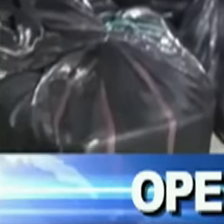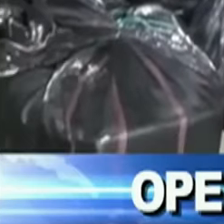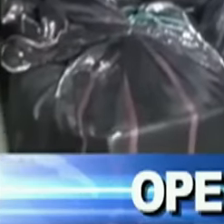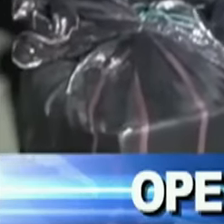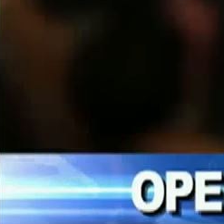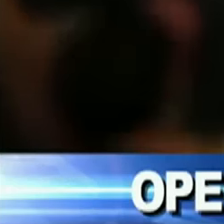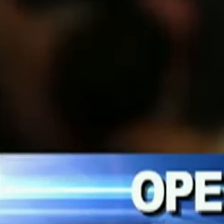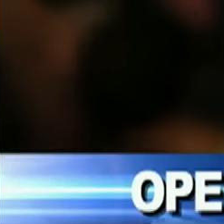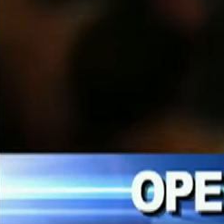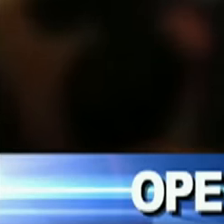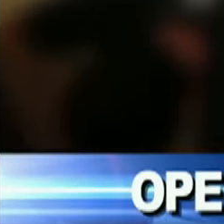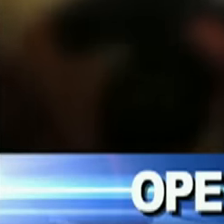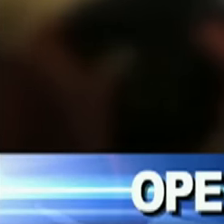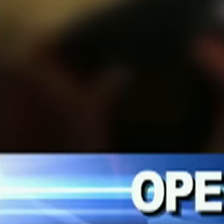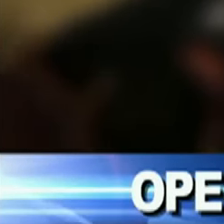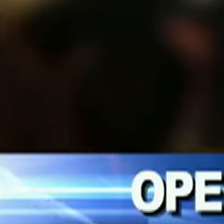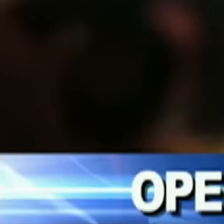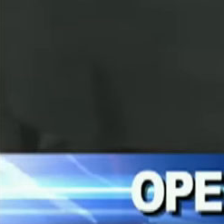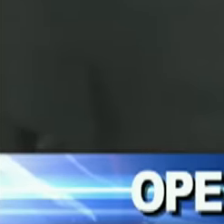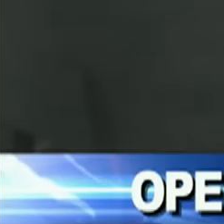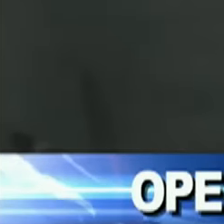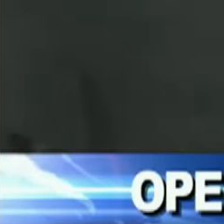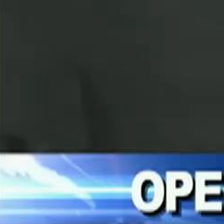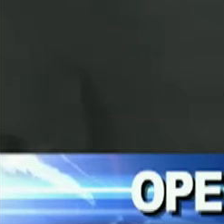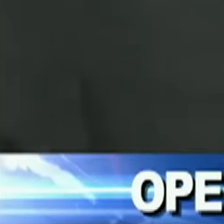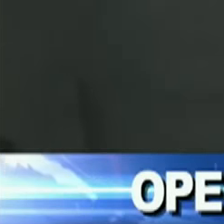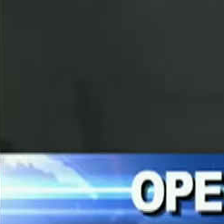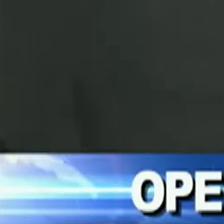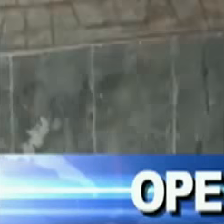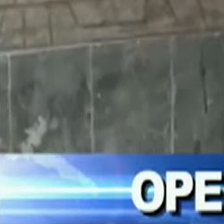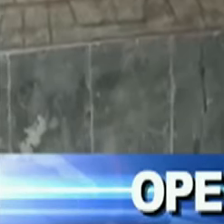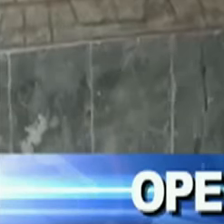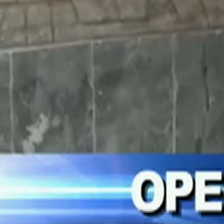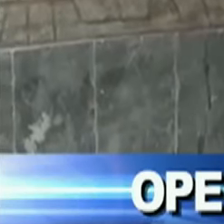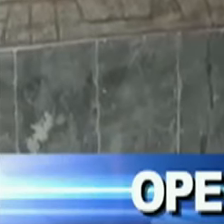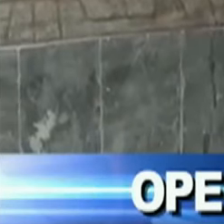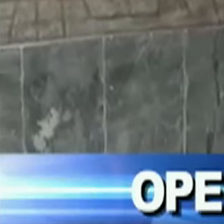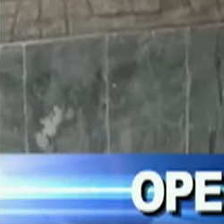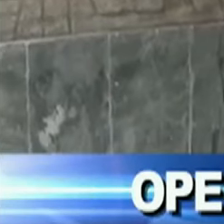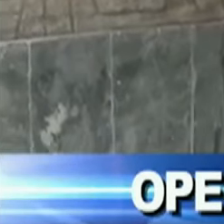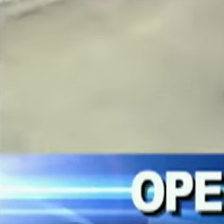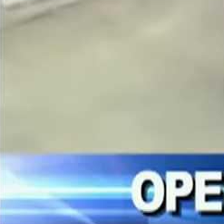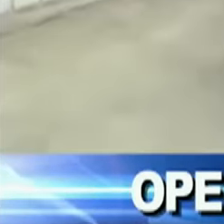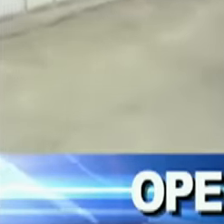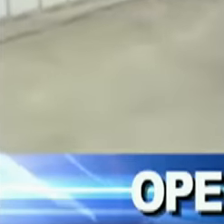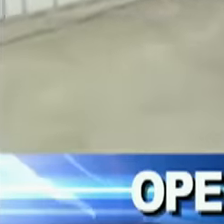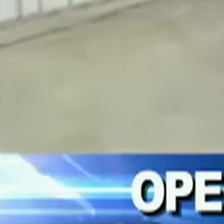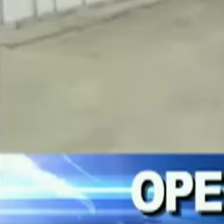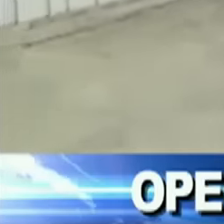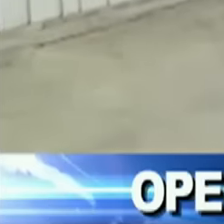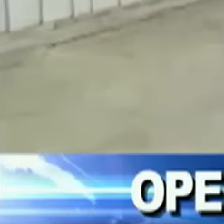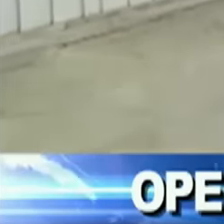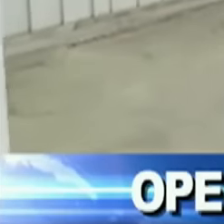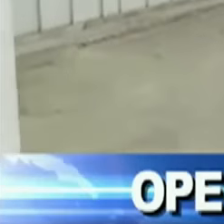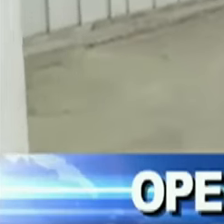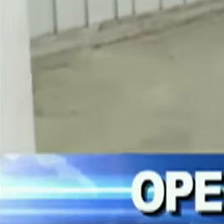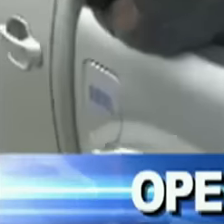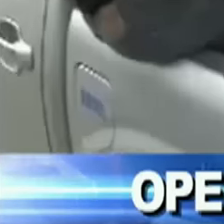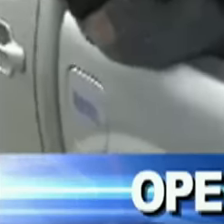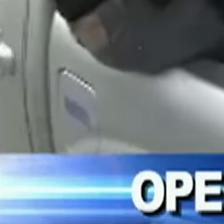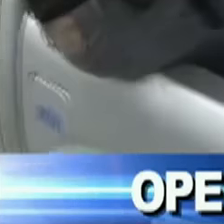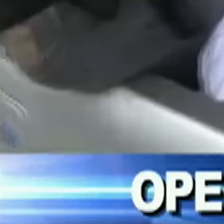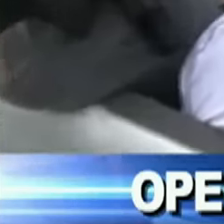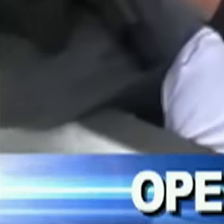narcotráfico internacional. Participaron agentes de Ecuador, Colombia y Estados